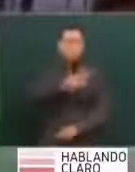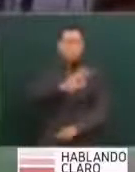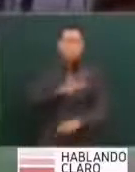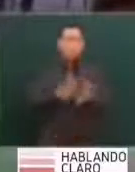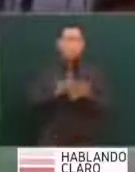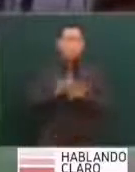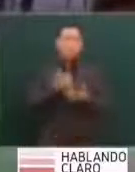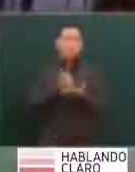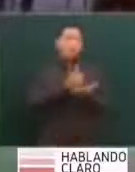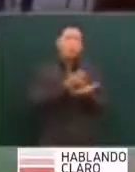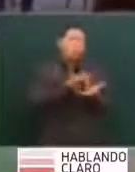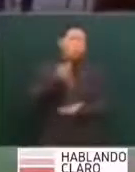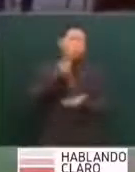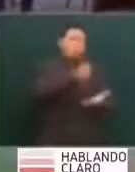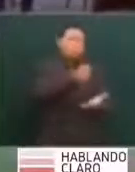Con apoyo humanitario,